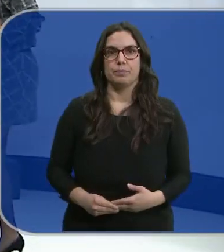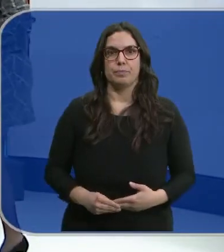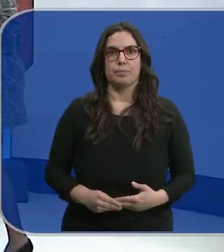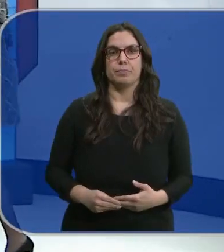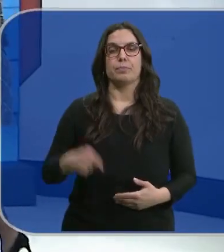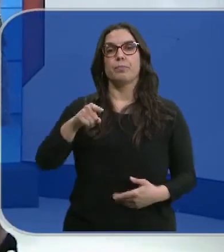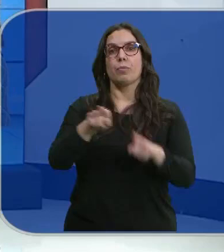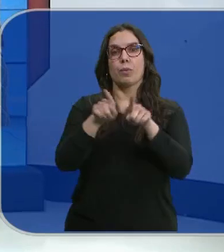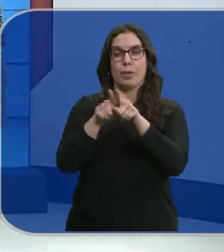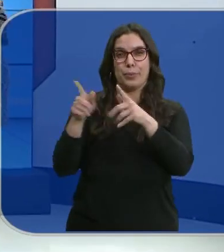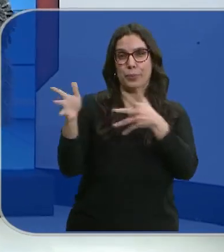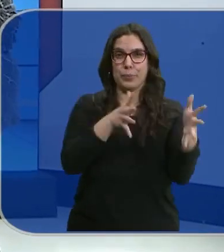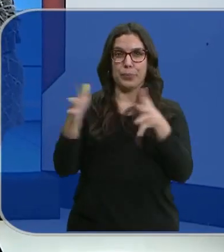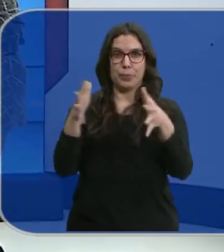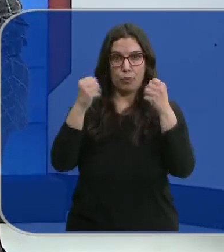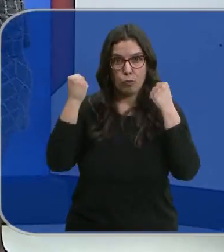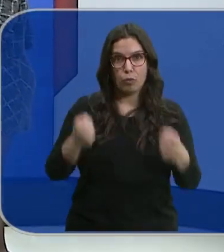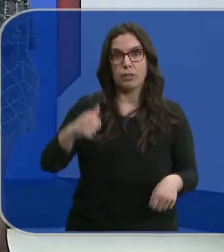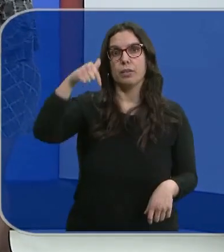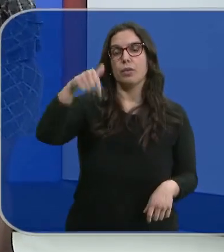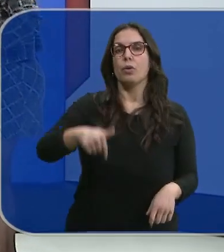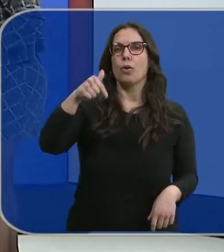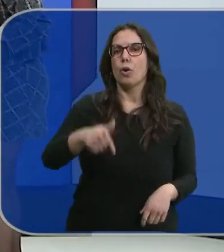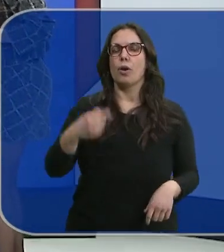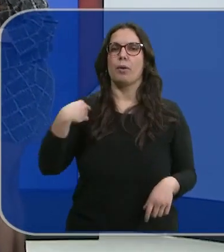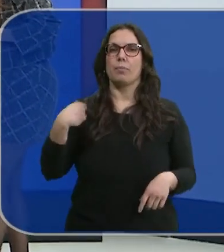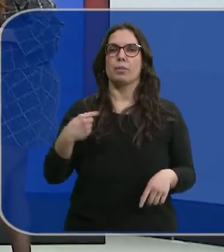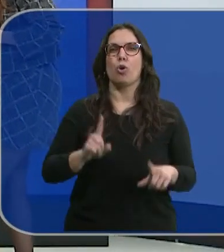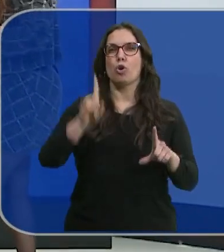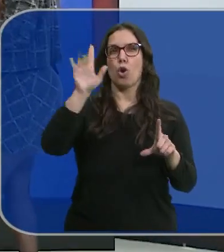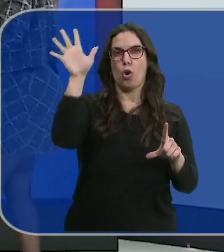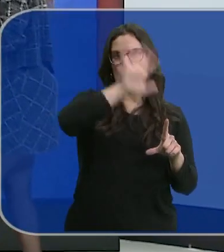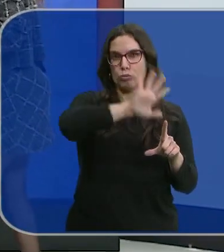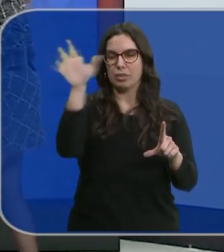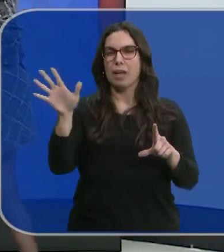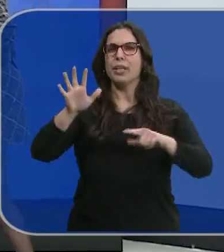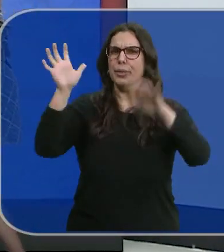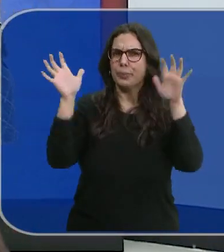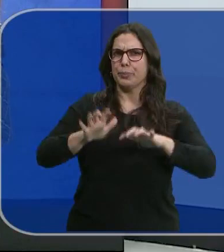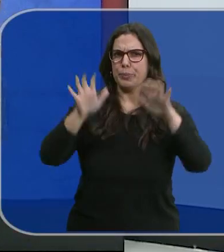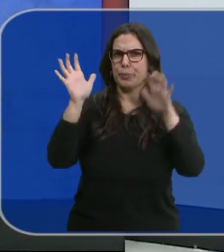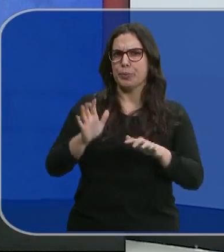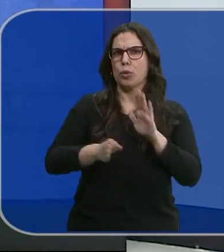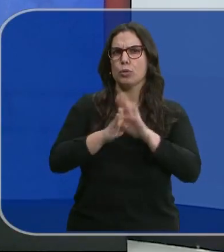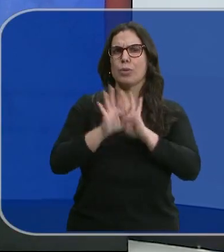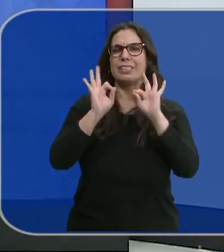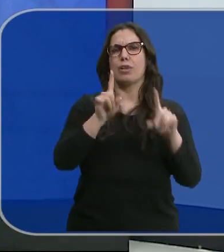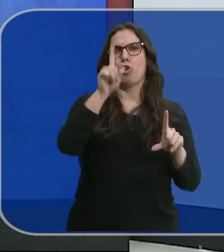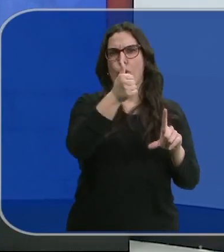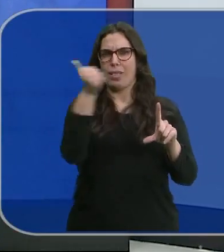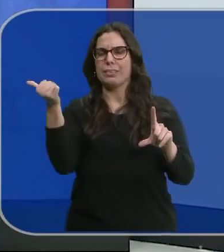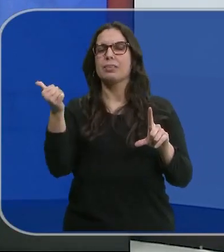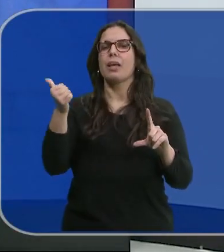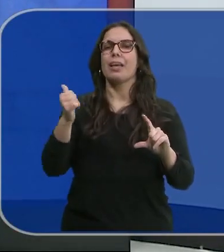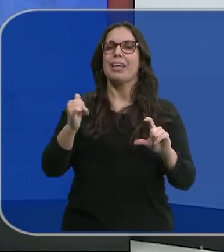tener esas fuertes rachas de viento hoy en toda la fachada occidental hacia el norte de la comunidad, con precipitaciones todavía en el nordeste y